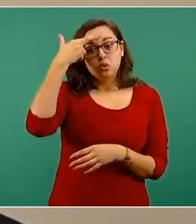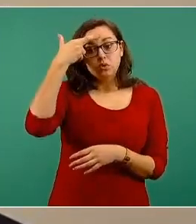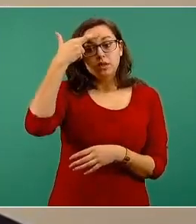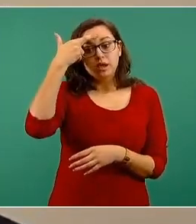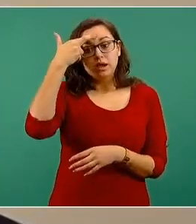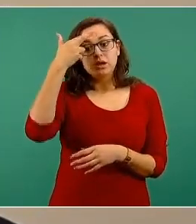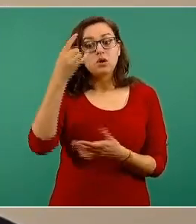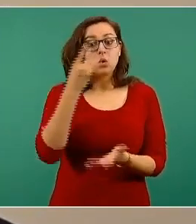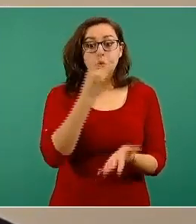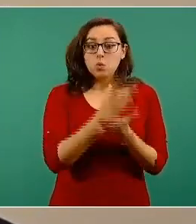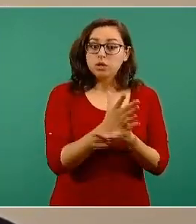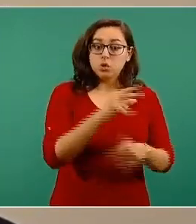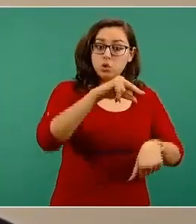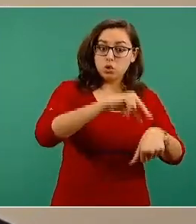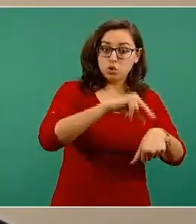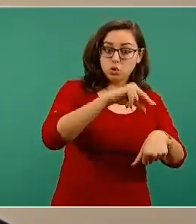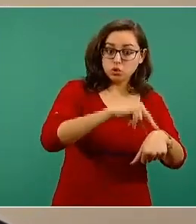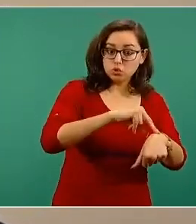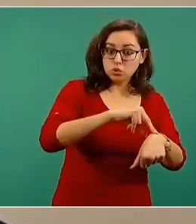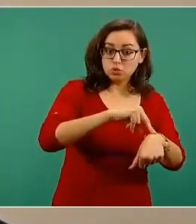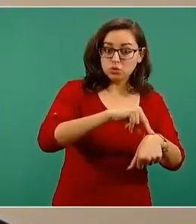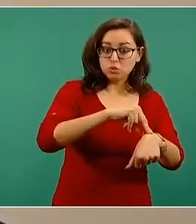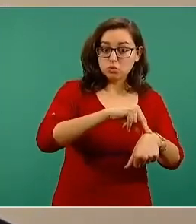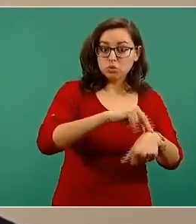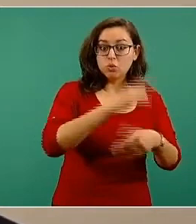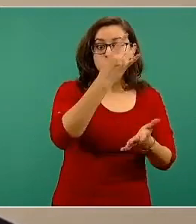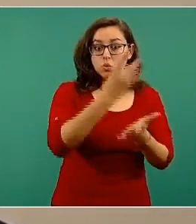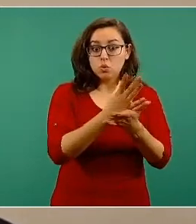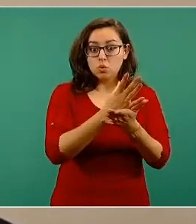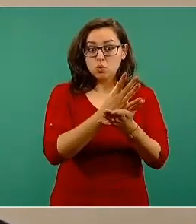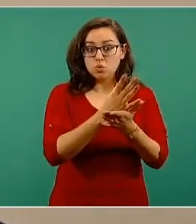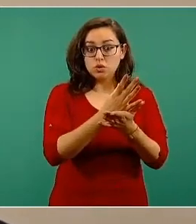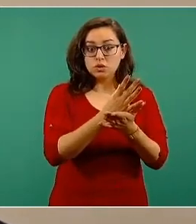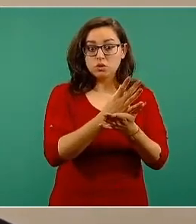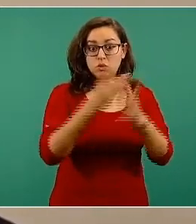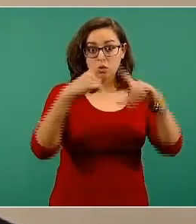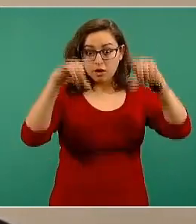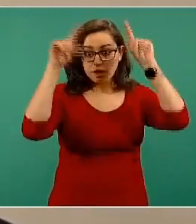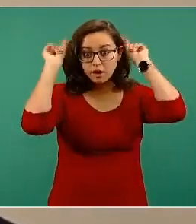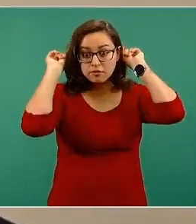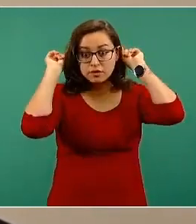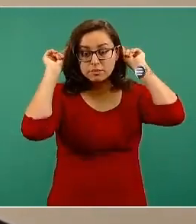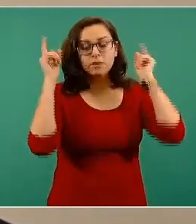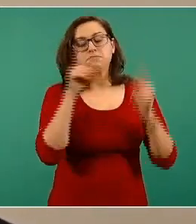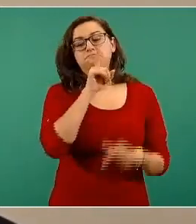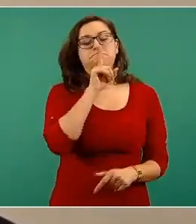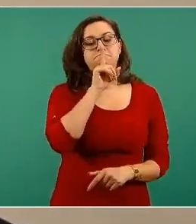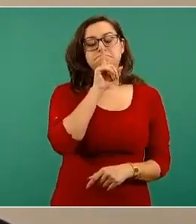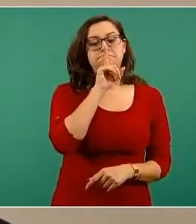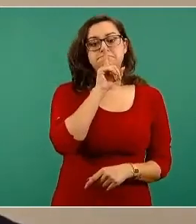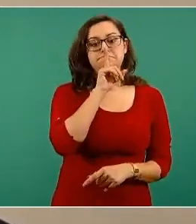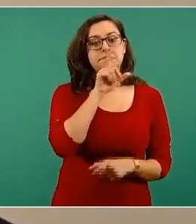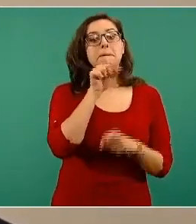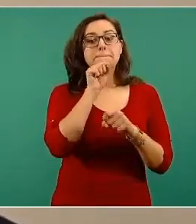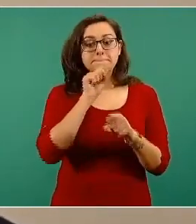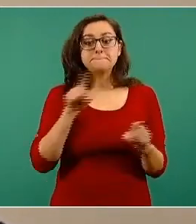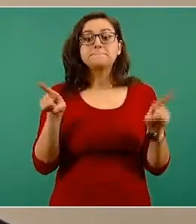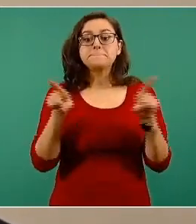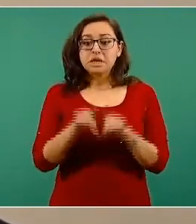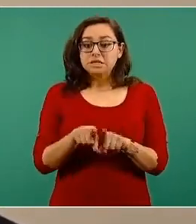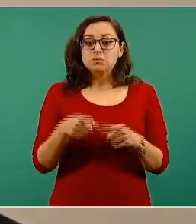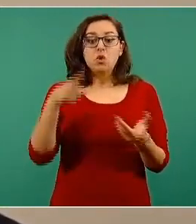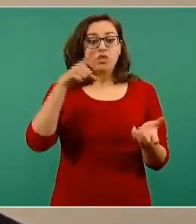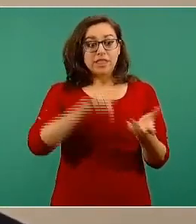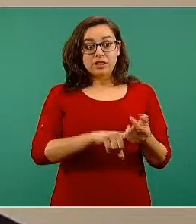volverlo a decir, no solamente estamos hablando de médicas, médicos, enfermeros, enfermeras. Estamos hablando de toda